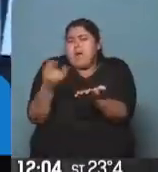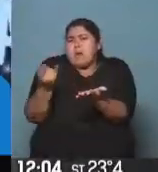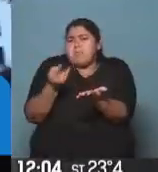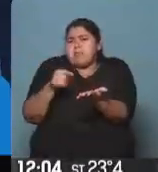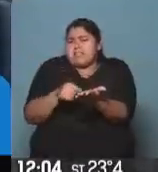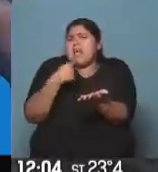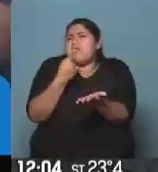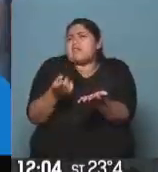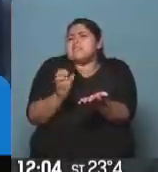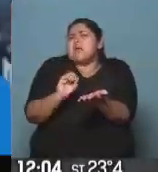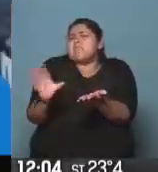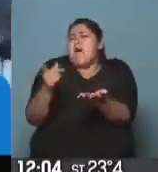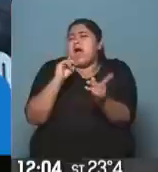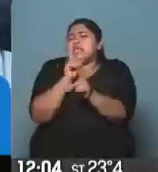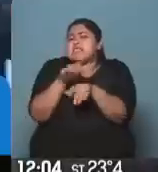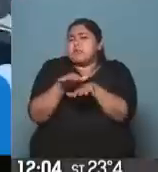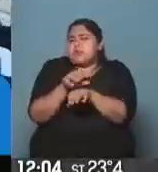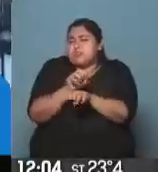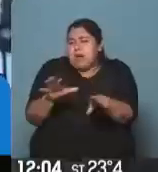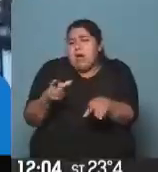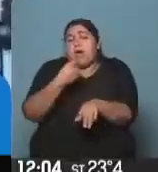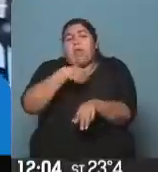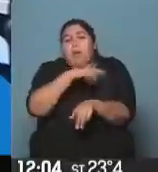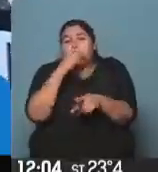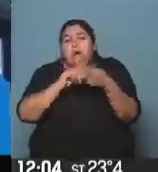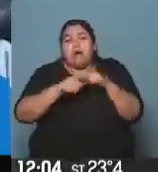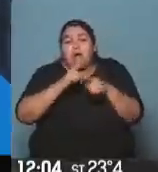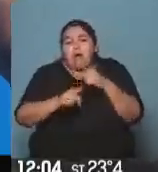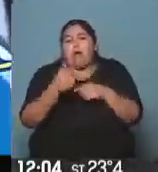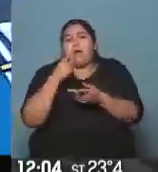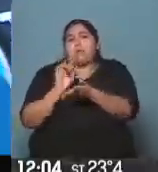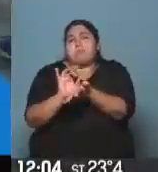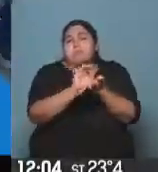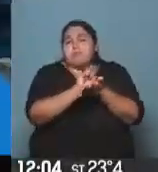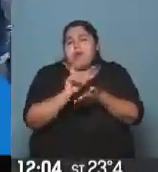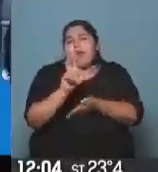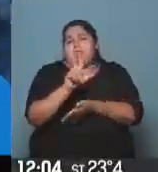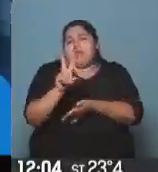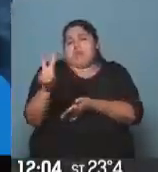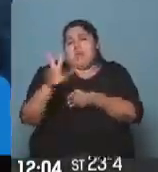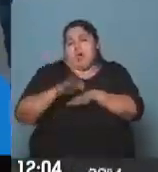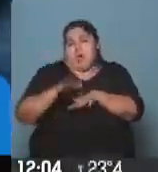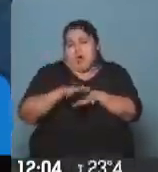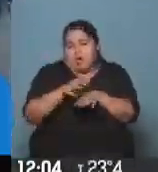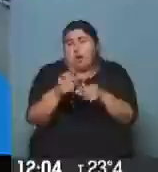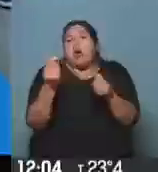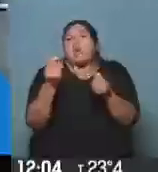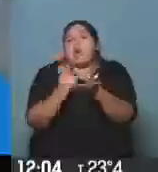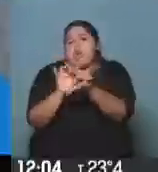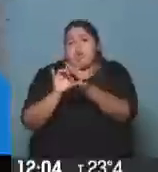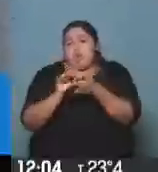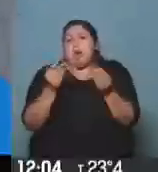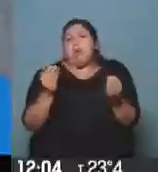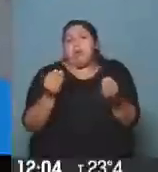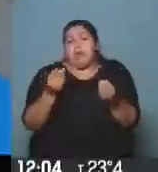se lo denegó. Y bueno, después terminaron arreglando 32 familias en la calle y acá estamos justamente protestando para eso, para que eso no pase. No